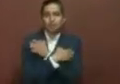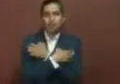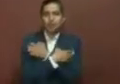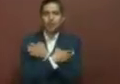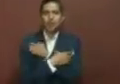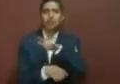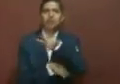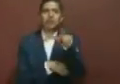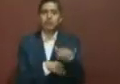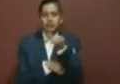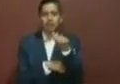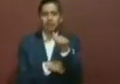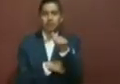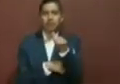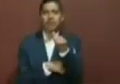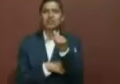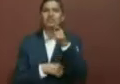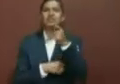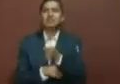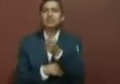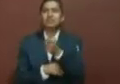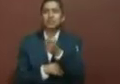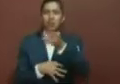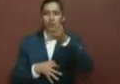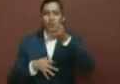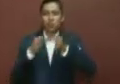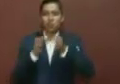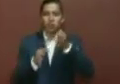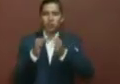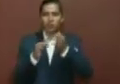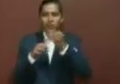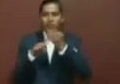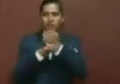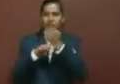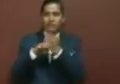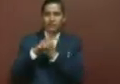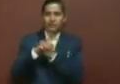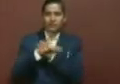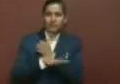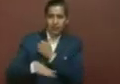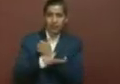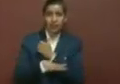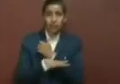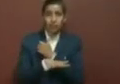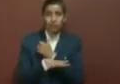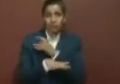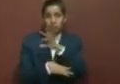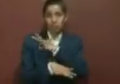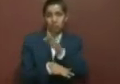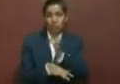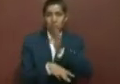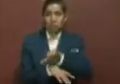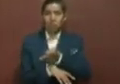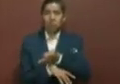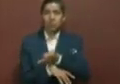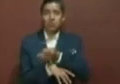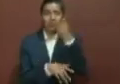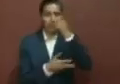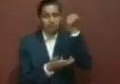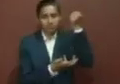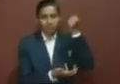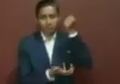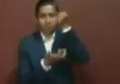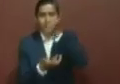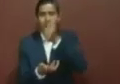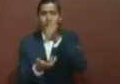y luego la parte jurídica con el Estado, y entonces poder signar